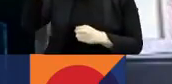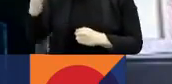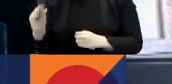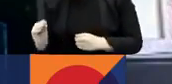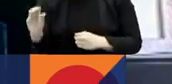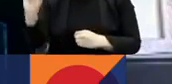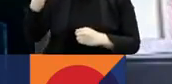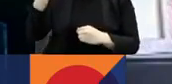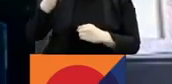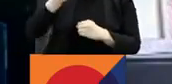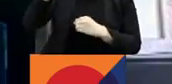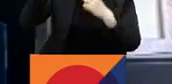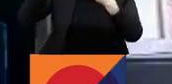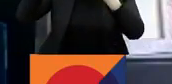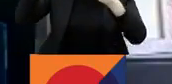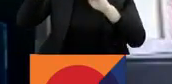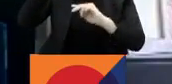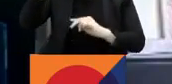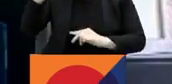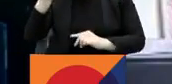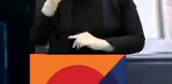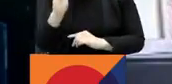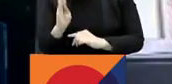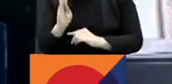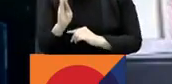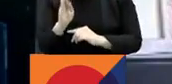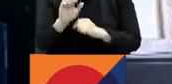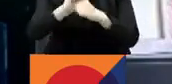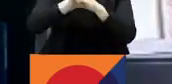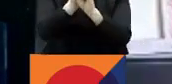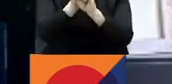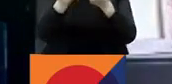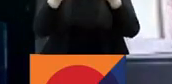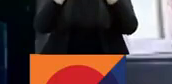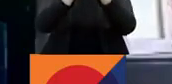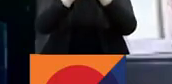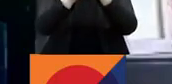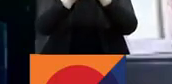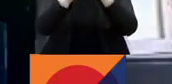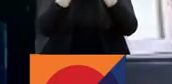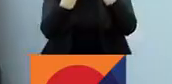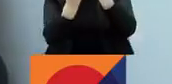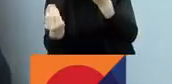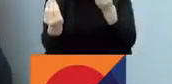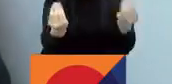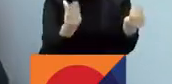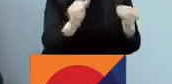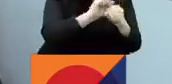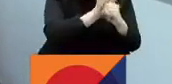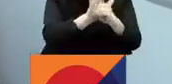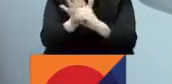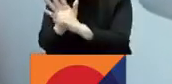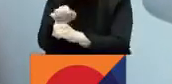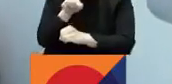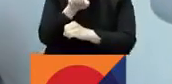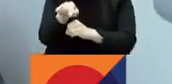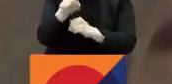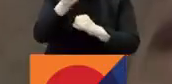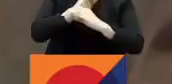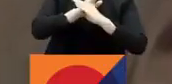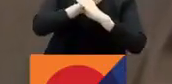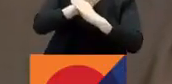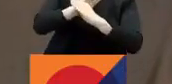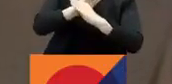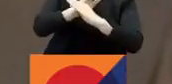una colombiana, lo importante es que todas se pueden controlar o prevenir con las mismas formas de autocuidado. ¿Cómo más evitar que estas cepas